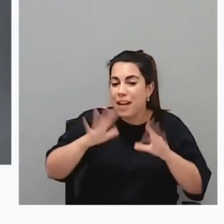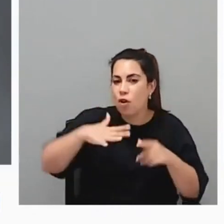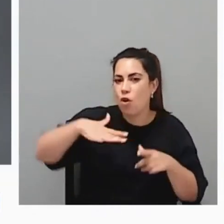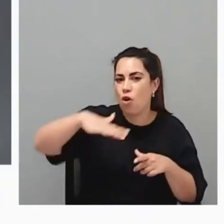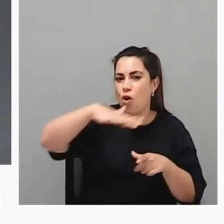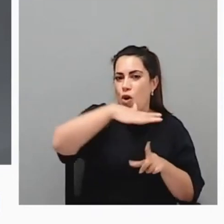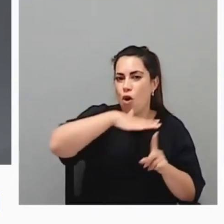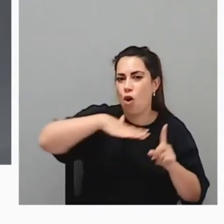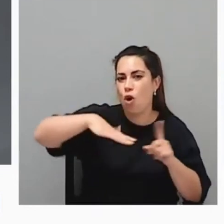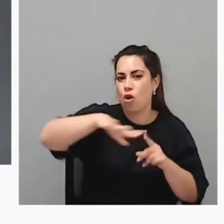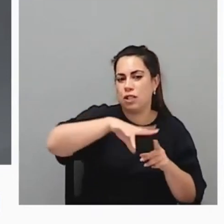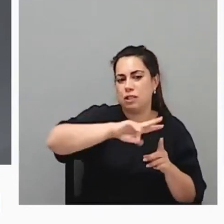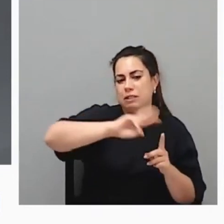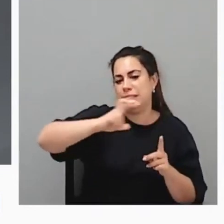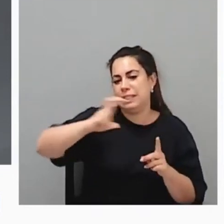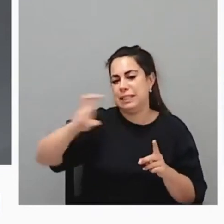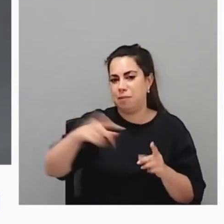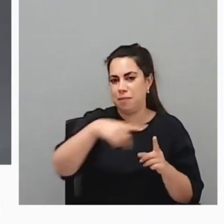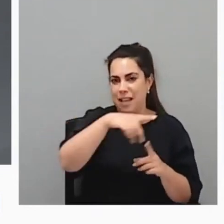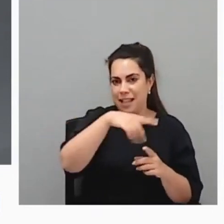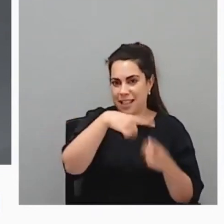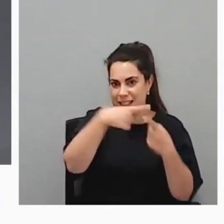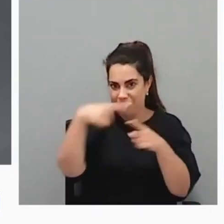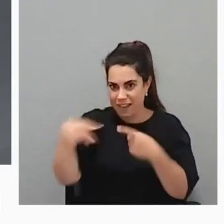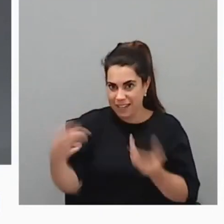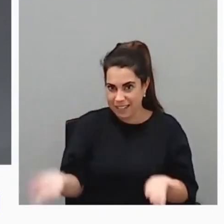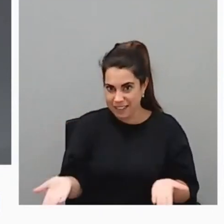descontextualizando las aulas, ¿no?, con este tipo de tecnología.